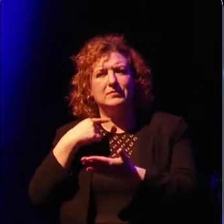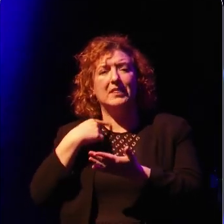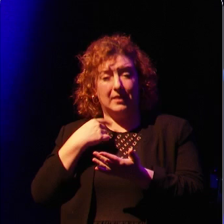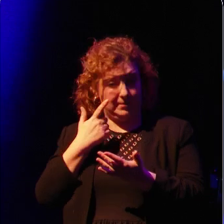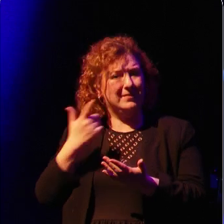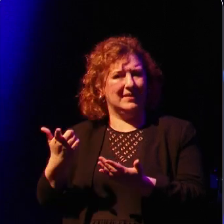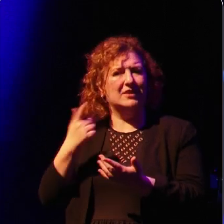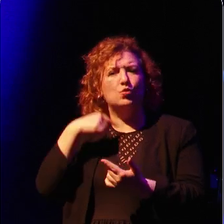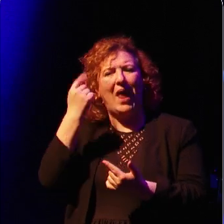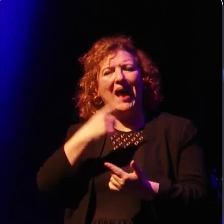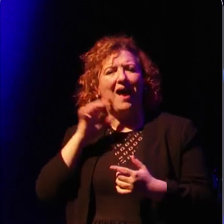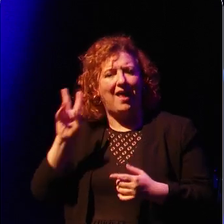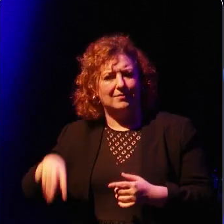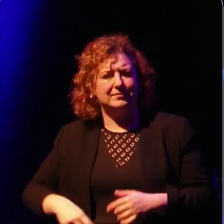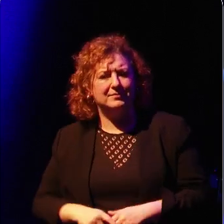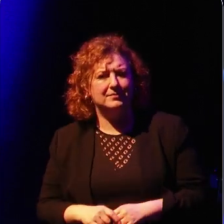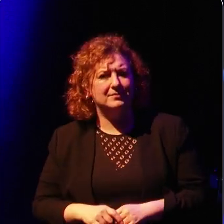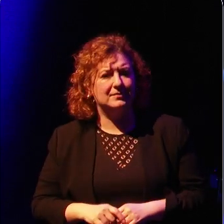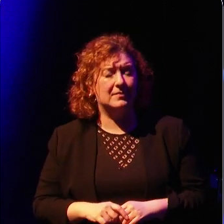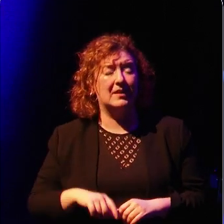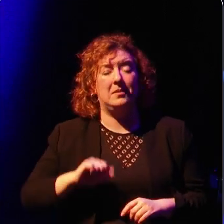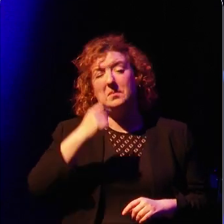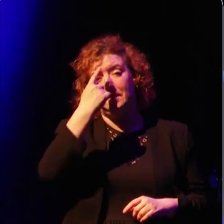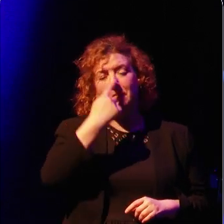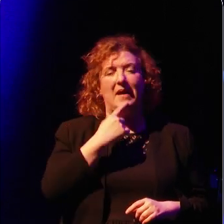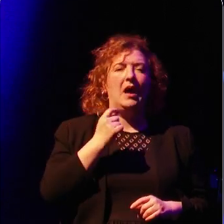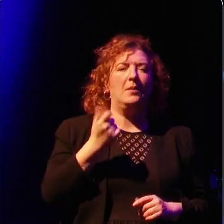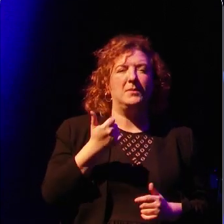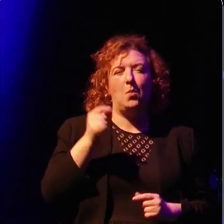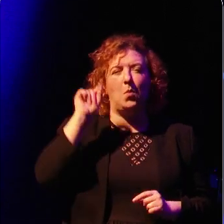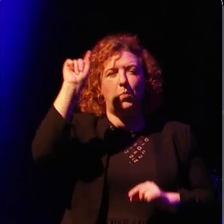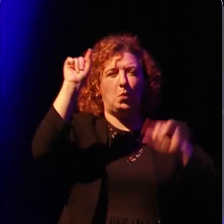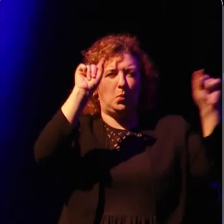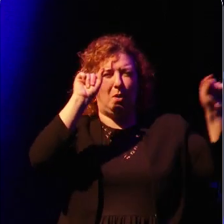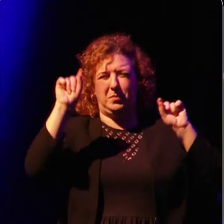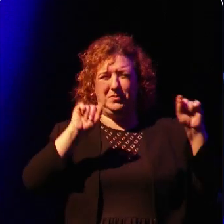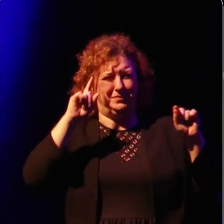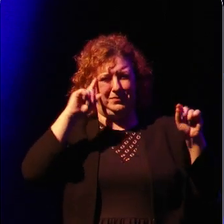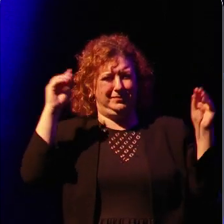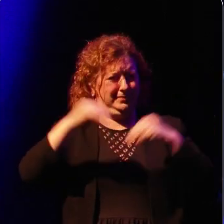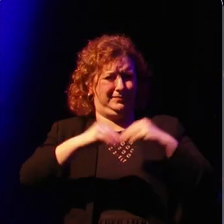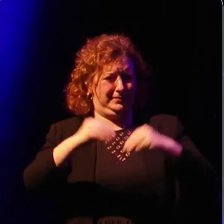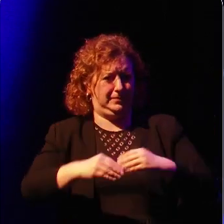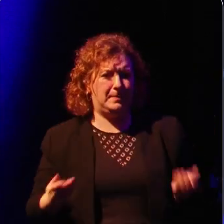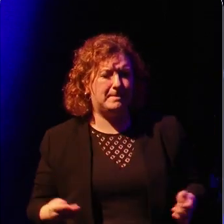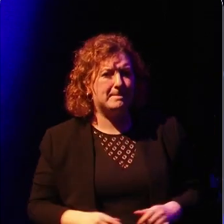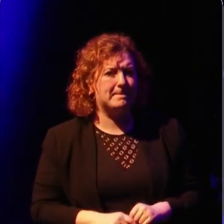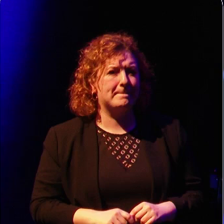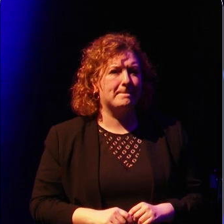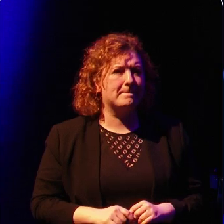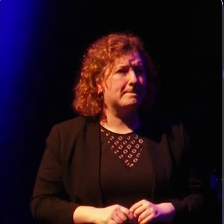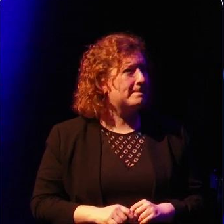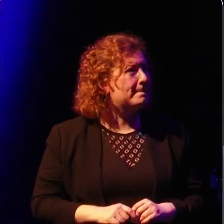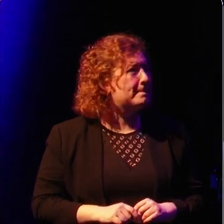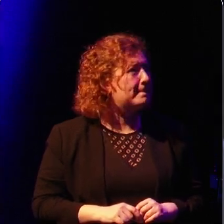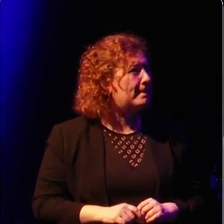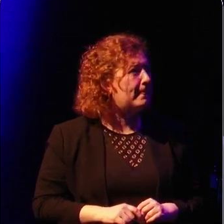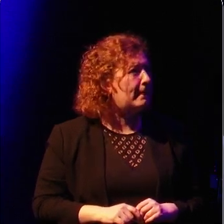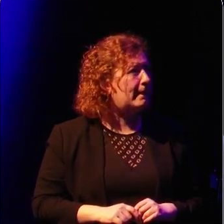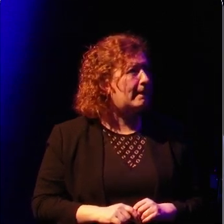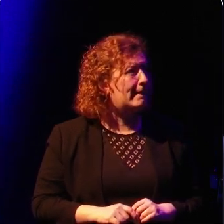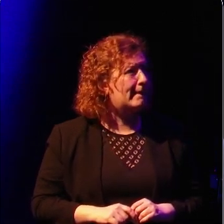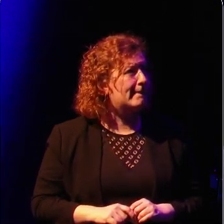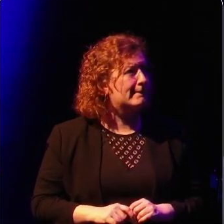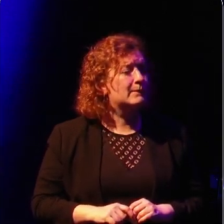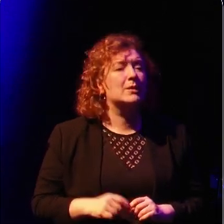cara. Al principio, la primera imagen son unos puntos que no tienen ningún sentido. ¿Qué pasa